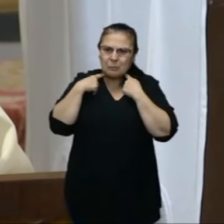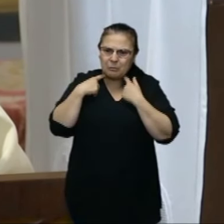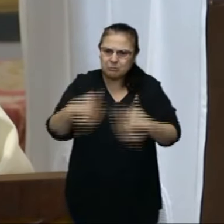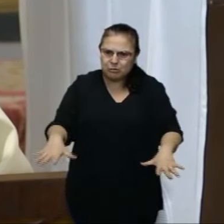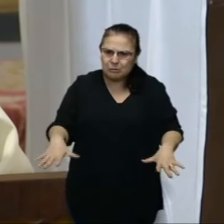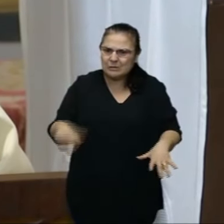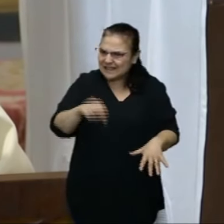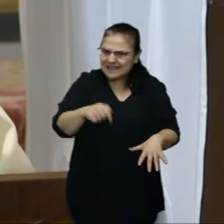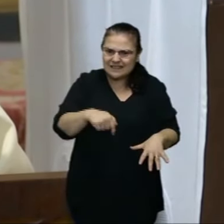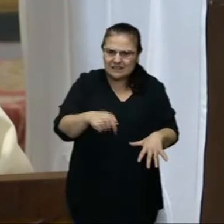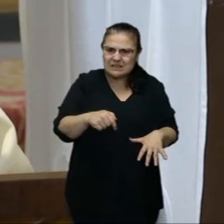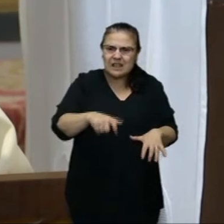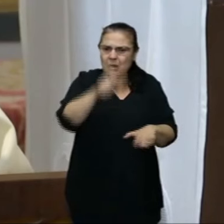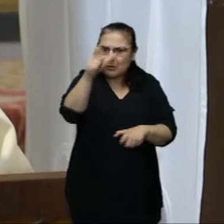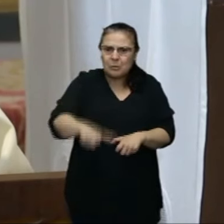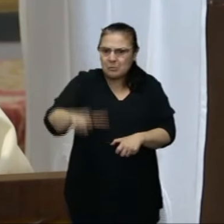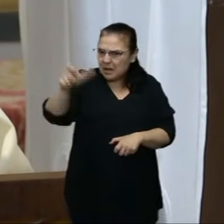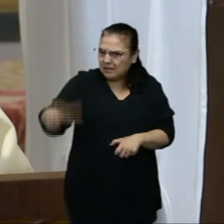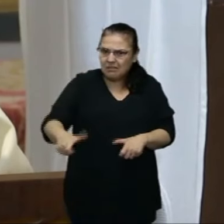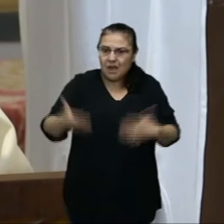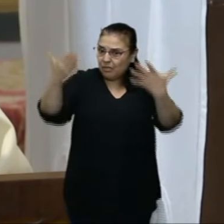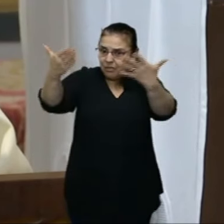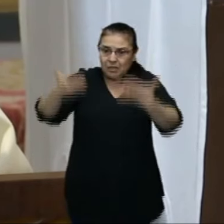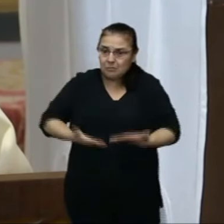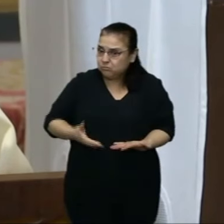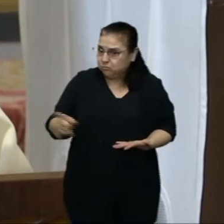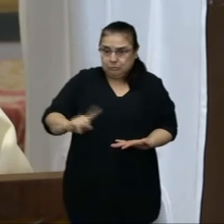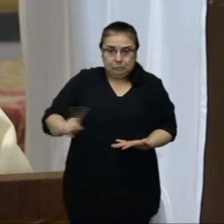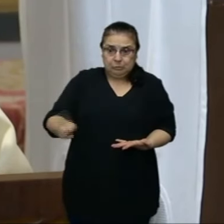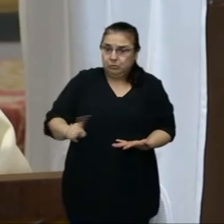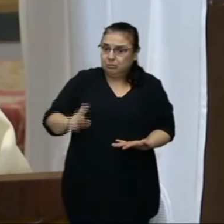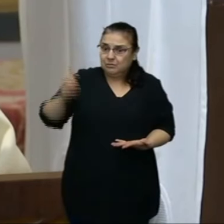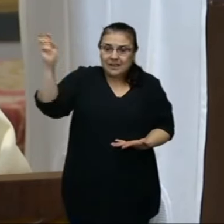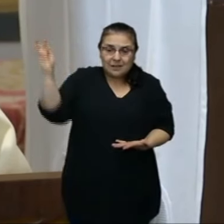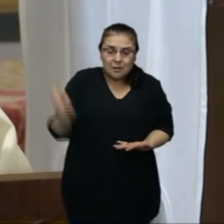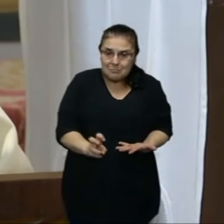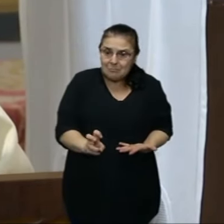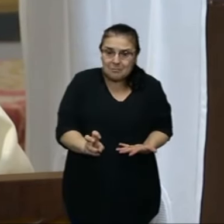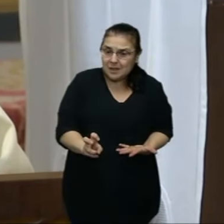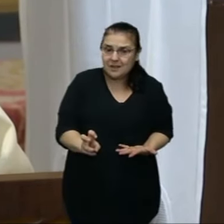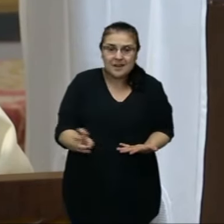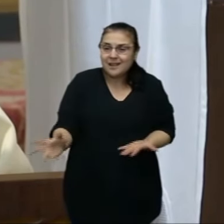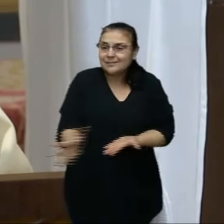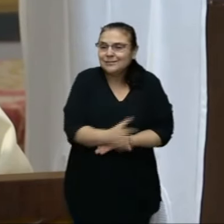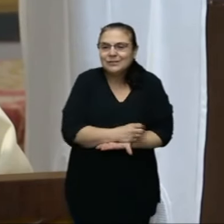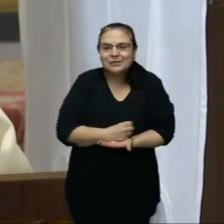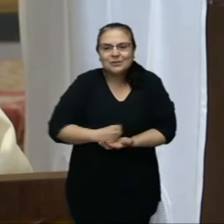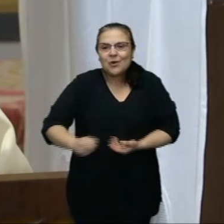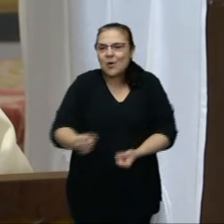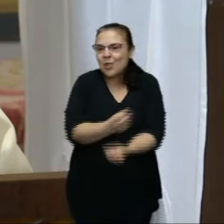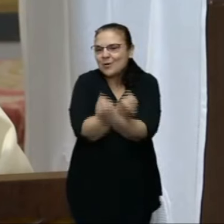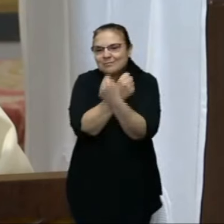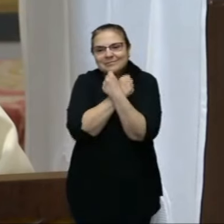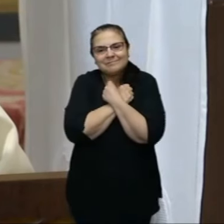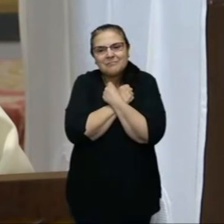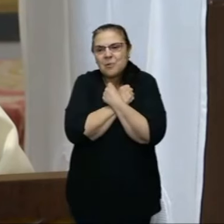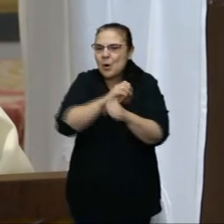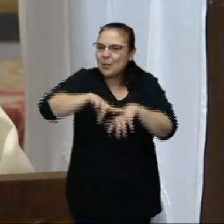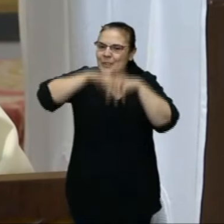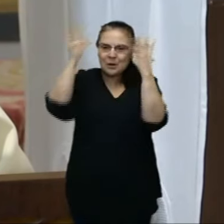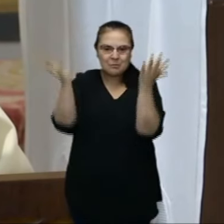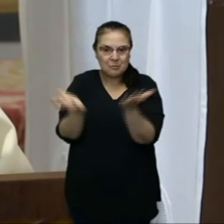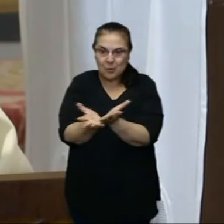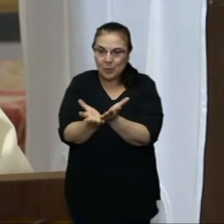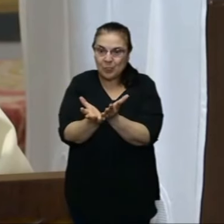esta humanidad que no recibe a quien viene a darle todo el amor del mundo que